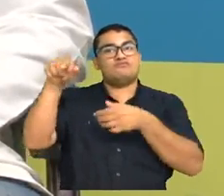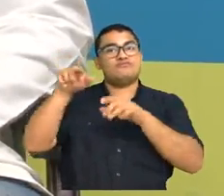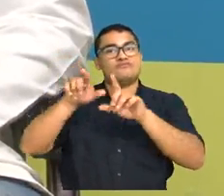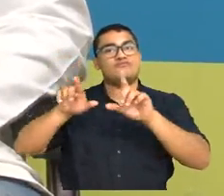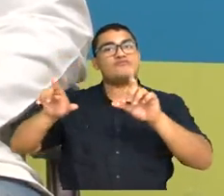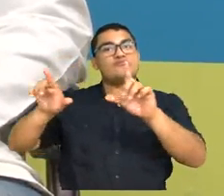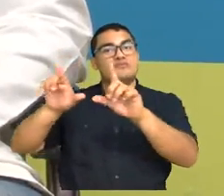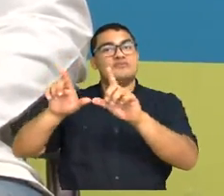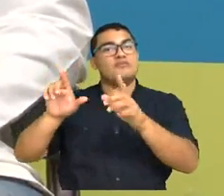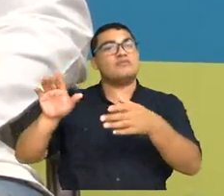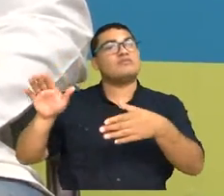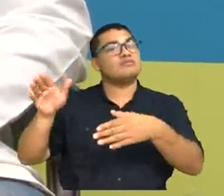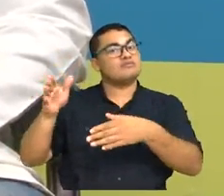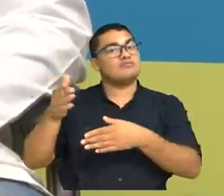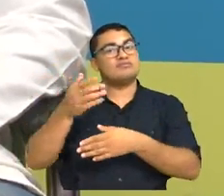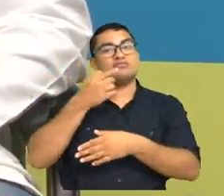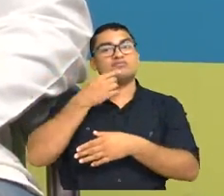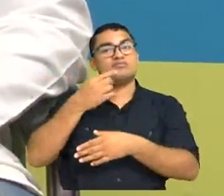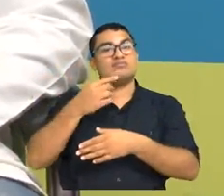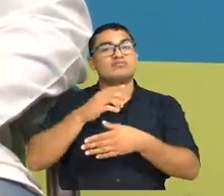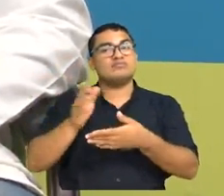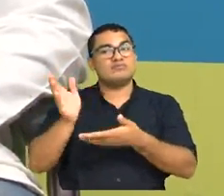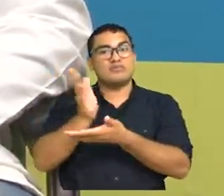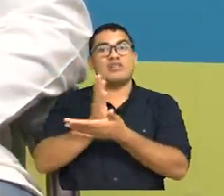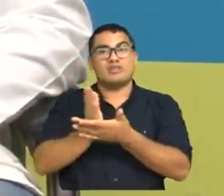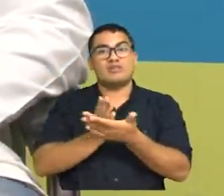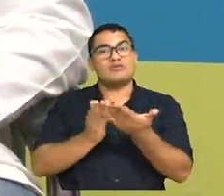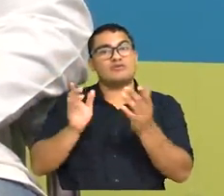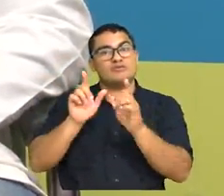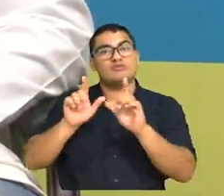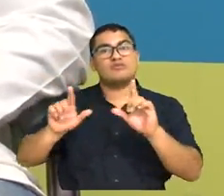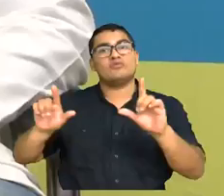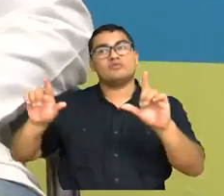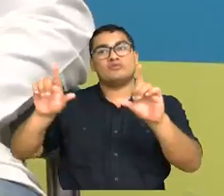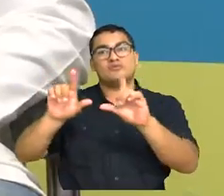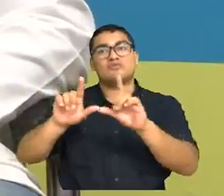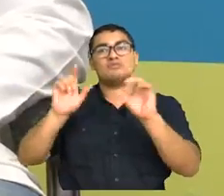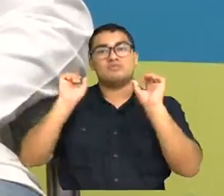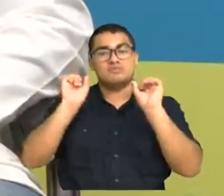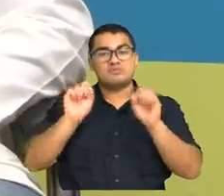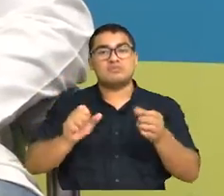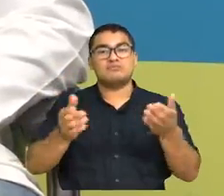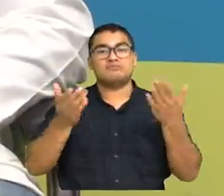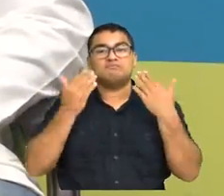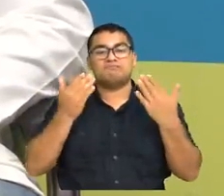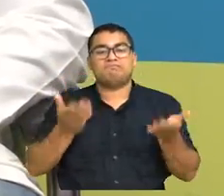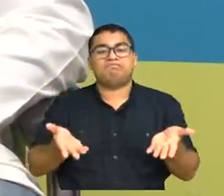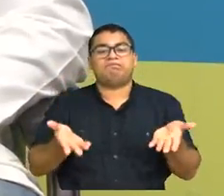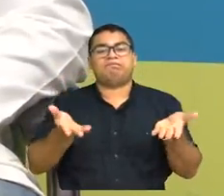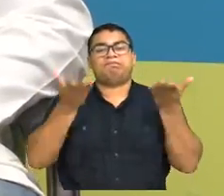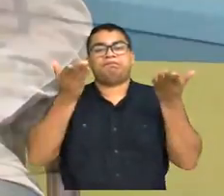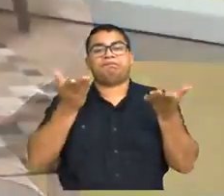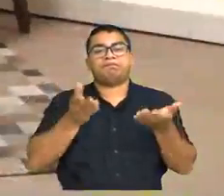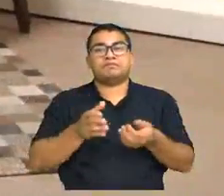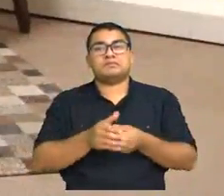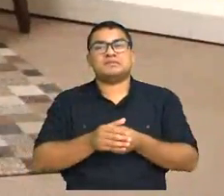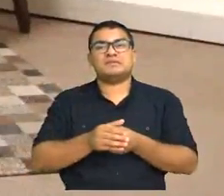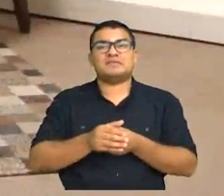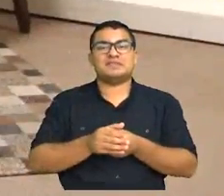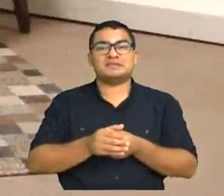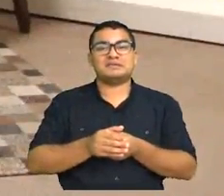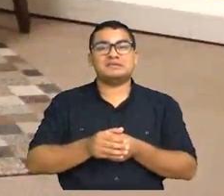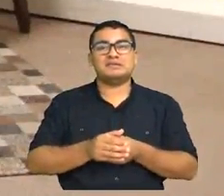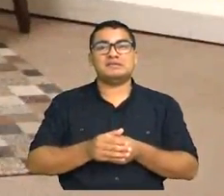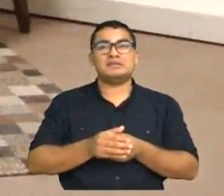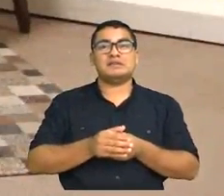sensación térmica dentro de algún lugar o algún establecimiento, que esto no puede producir el golpe de calor. Ya. Inmediatamente de